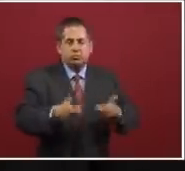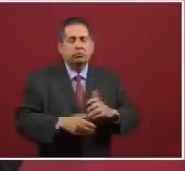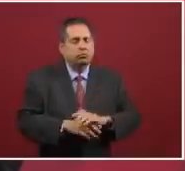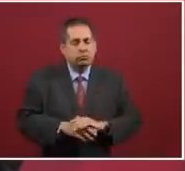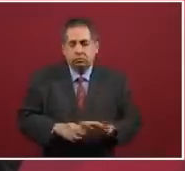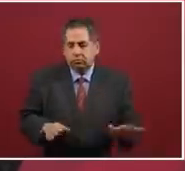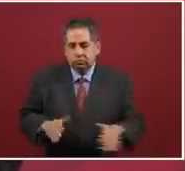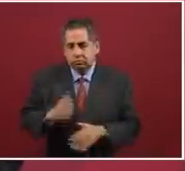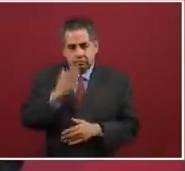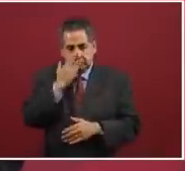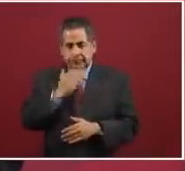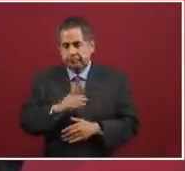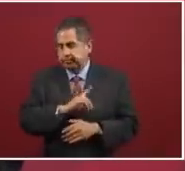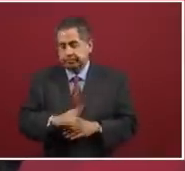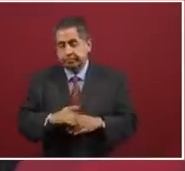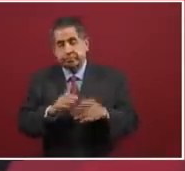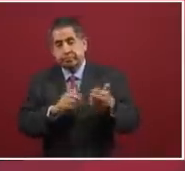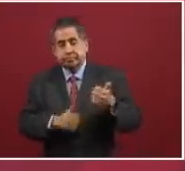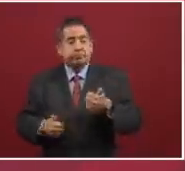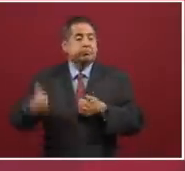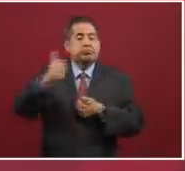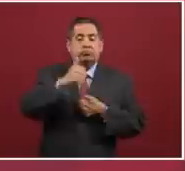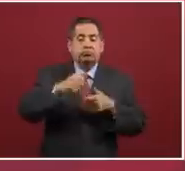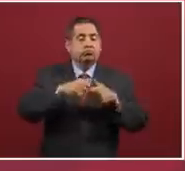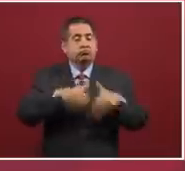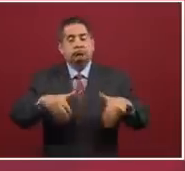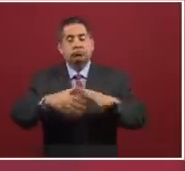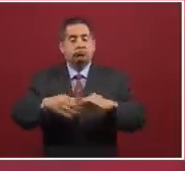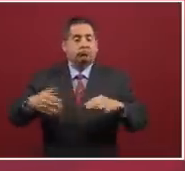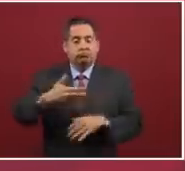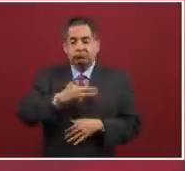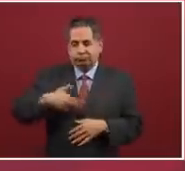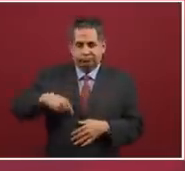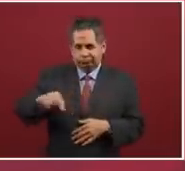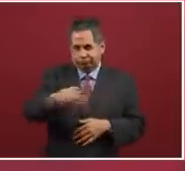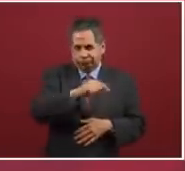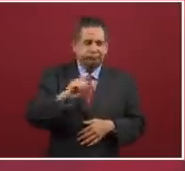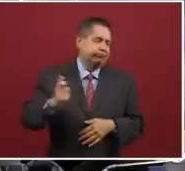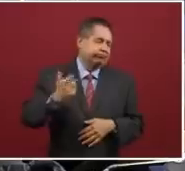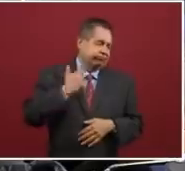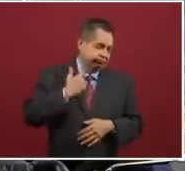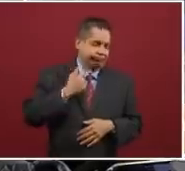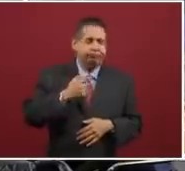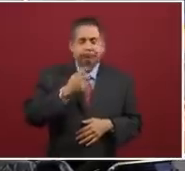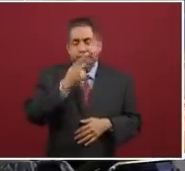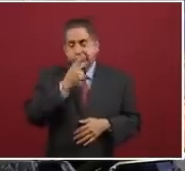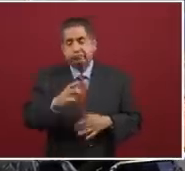todo arriba tenían el discurso de